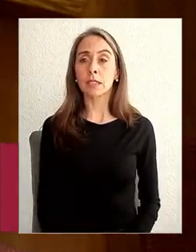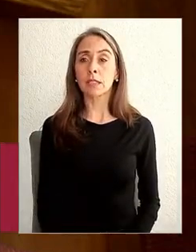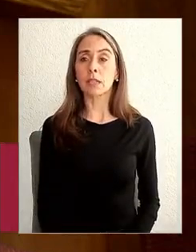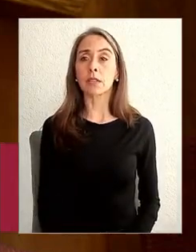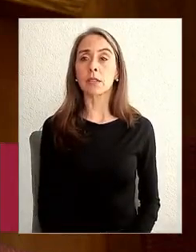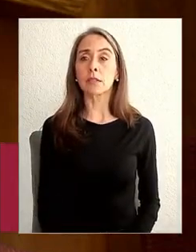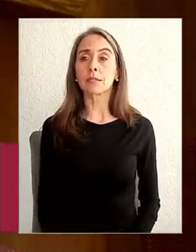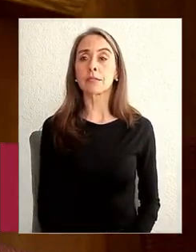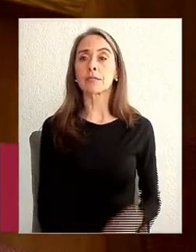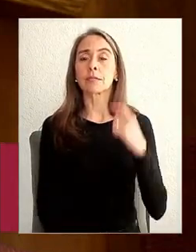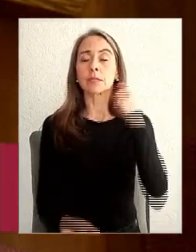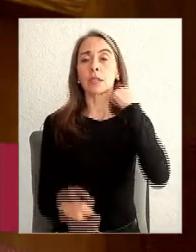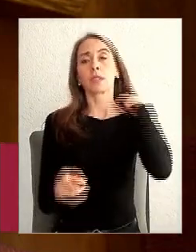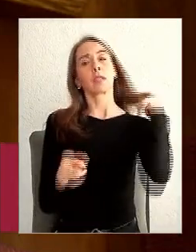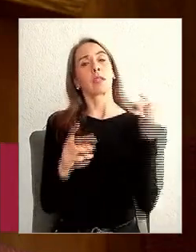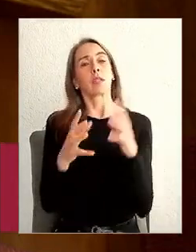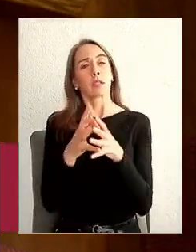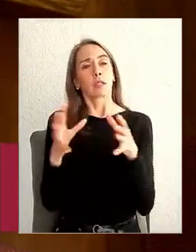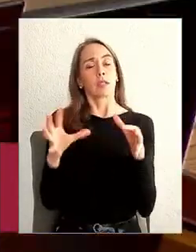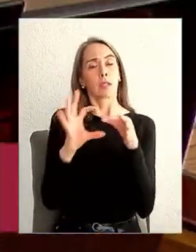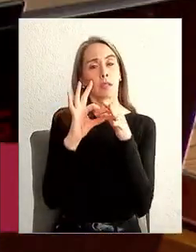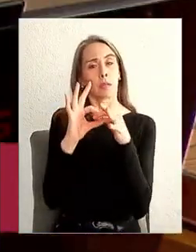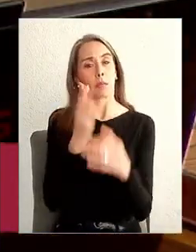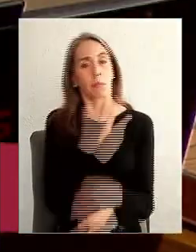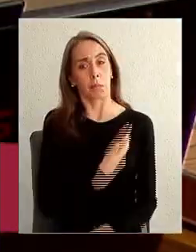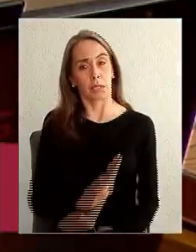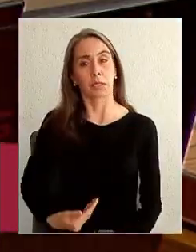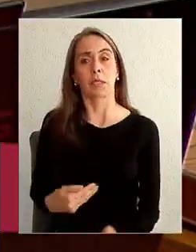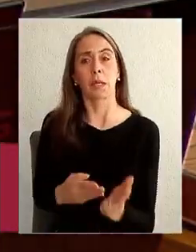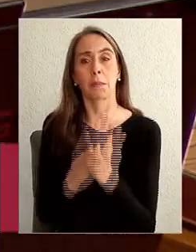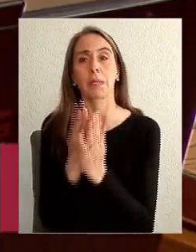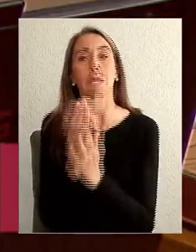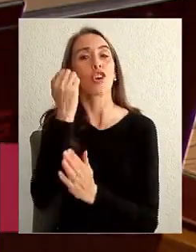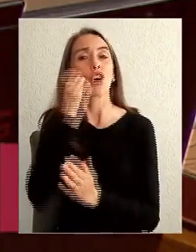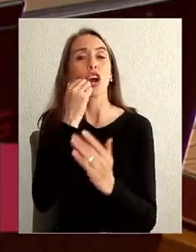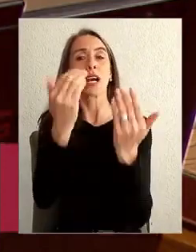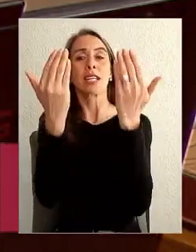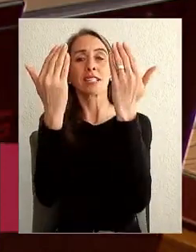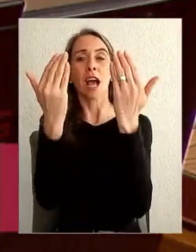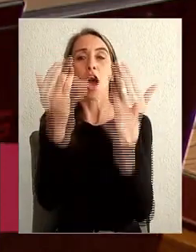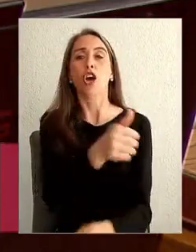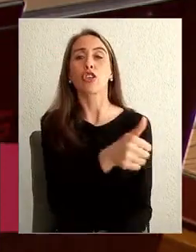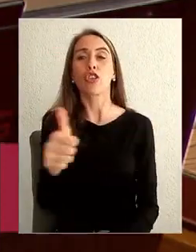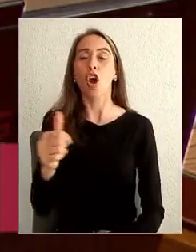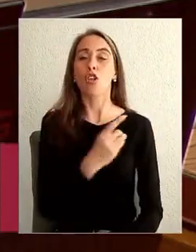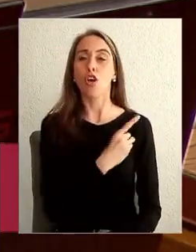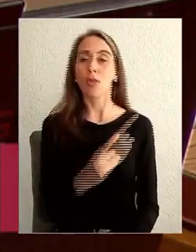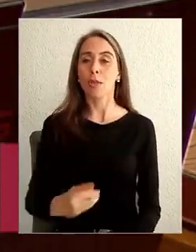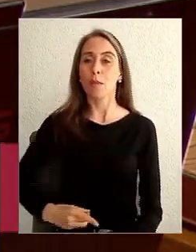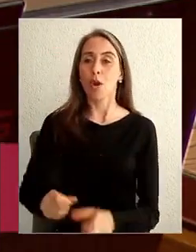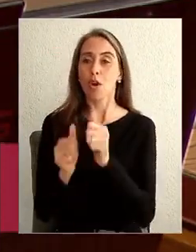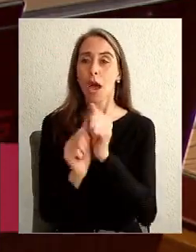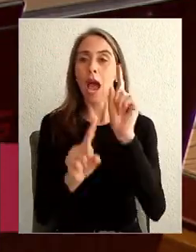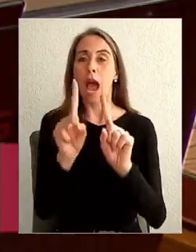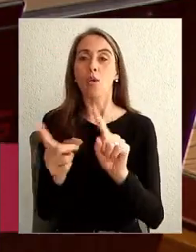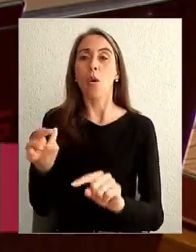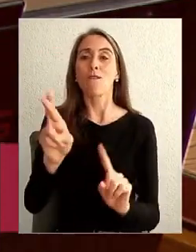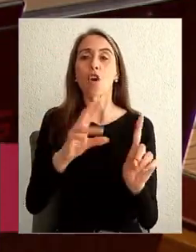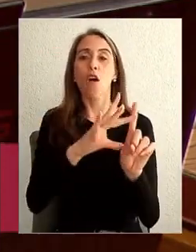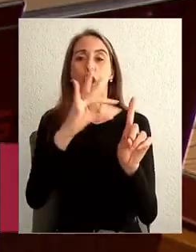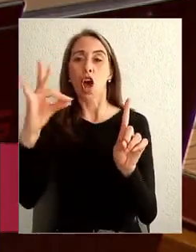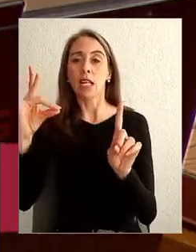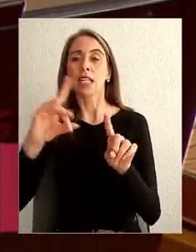Muchas gracias, presidente. Al comienzo, un saludo cariñoso a todos los colegas que algunos han sido reelegidos, otros dieron una batalla